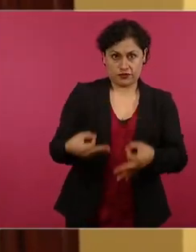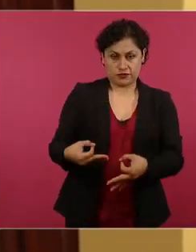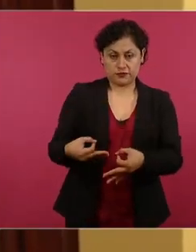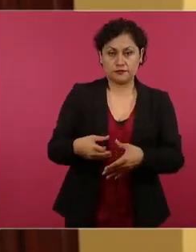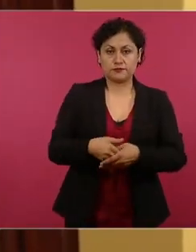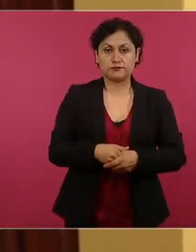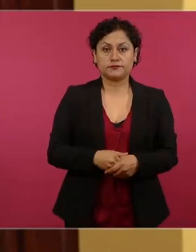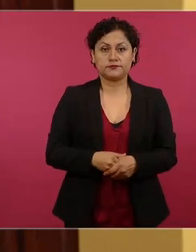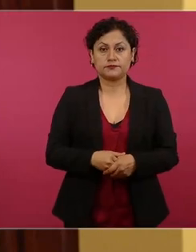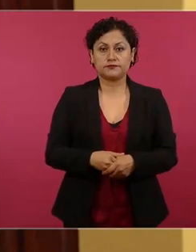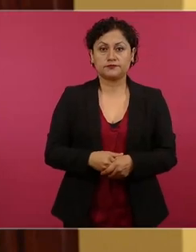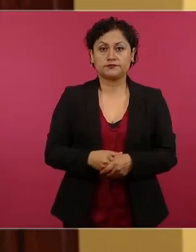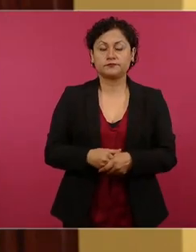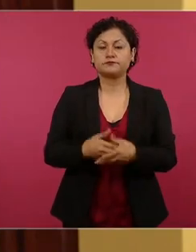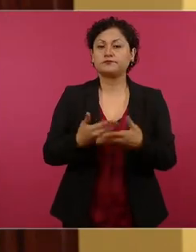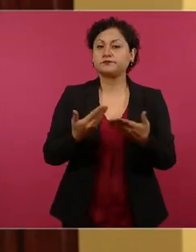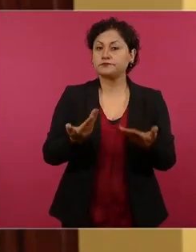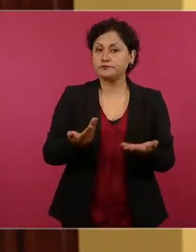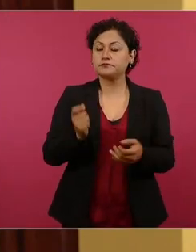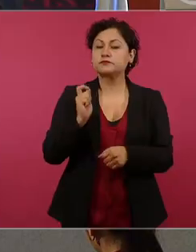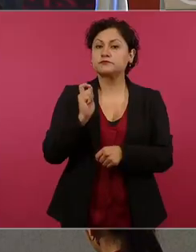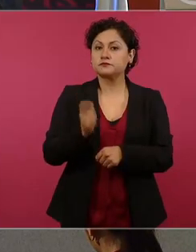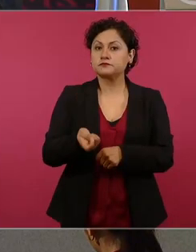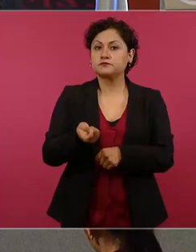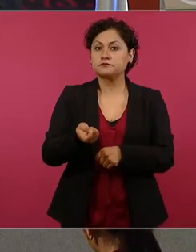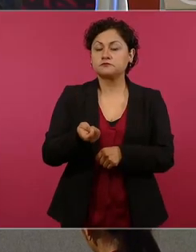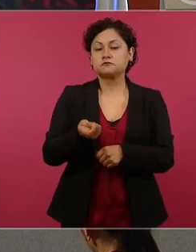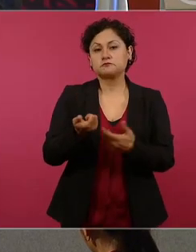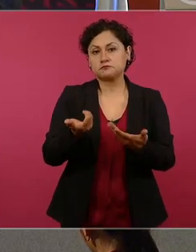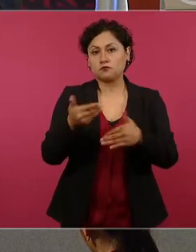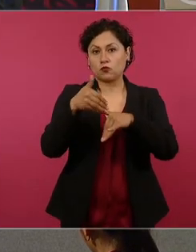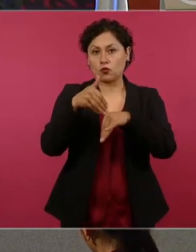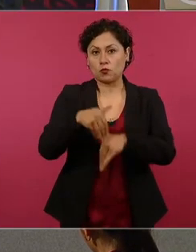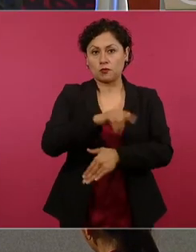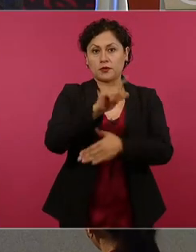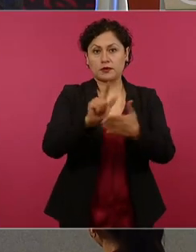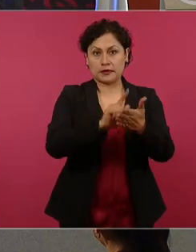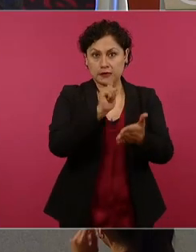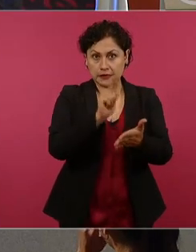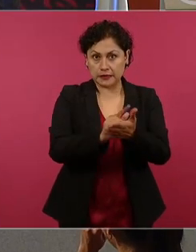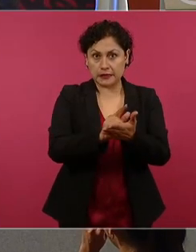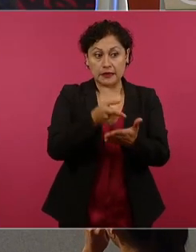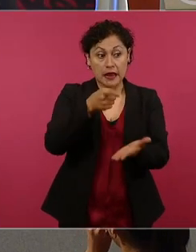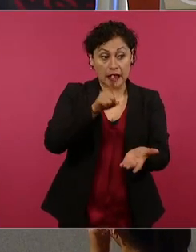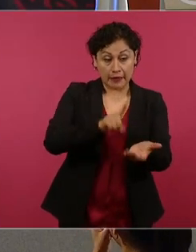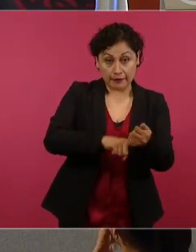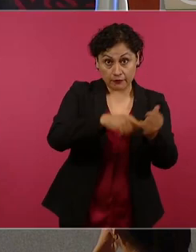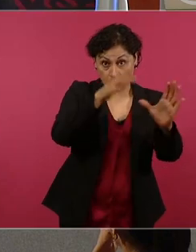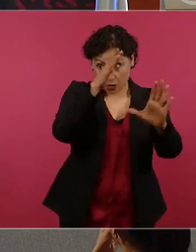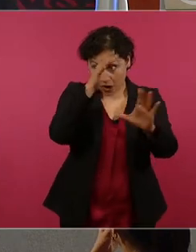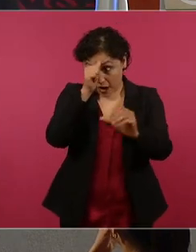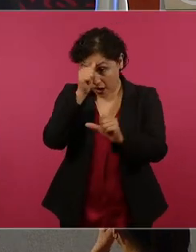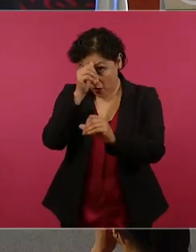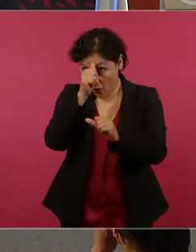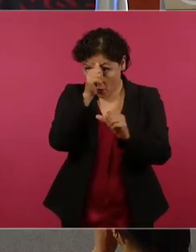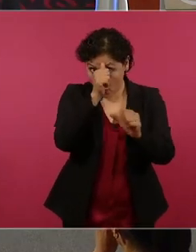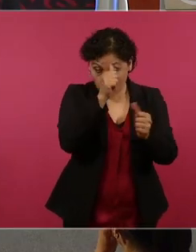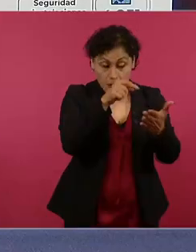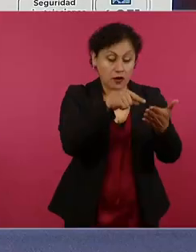esta petición de que, conformidad a la ley y a los convenios que están establecidos, se